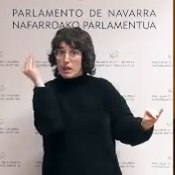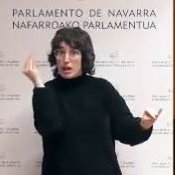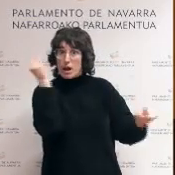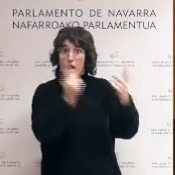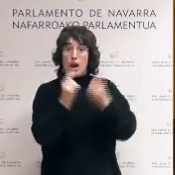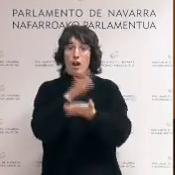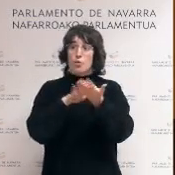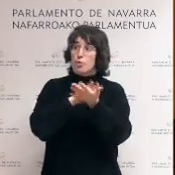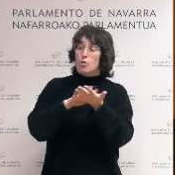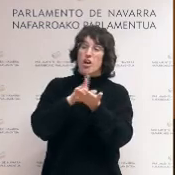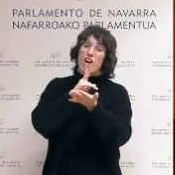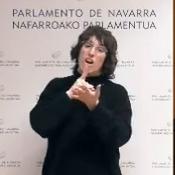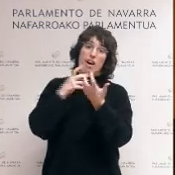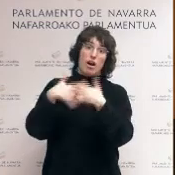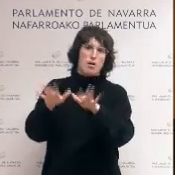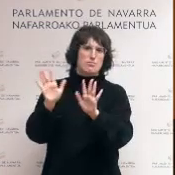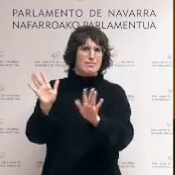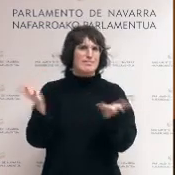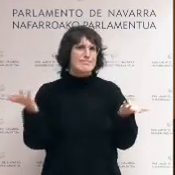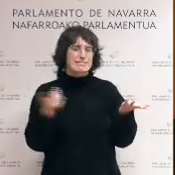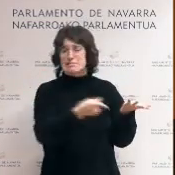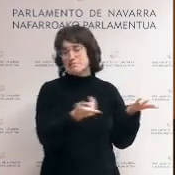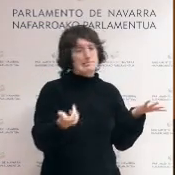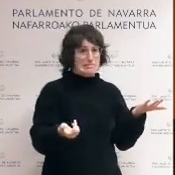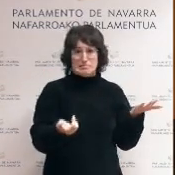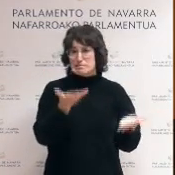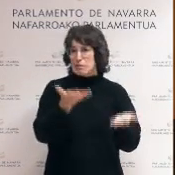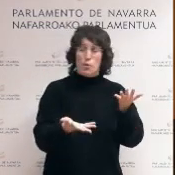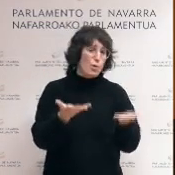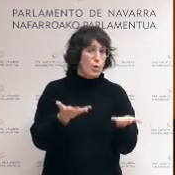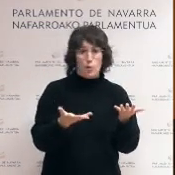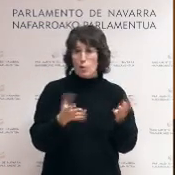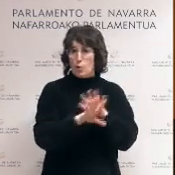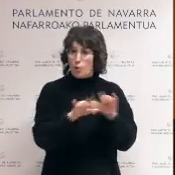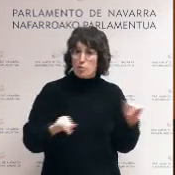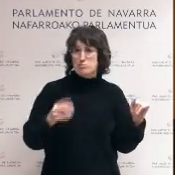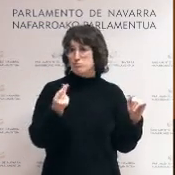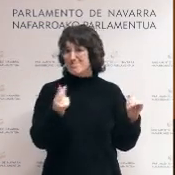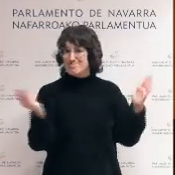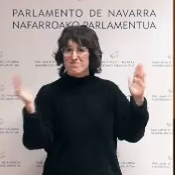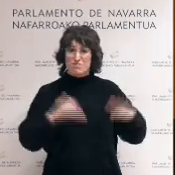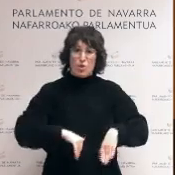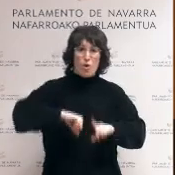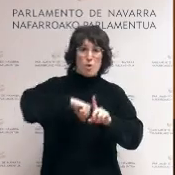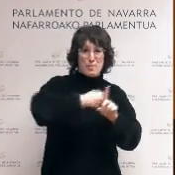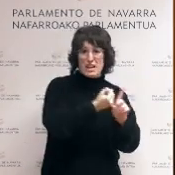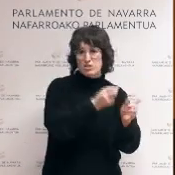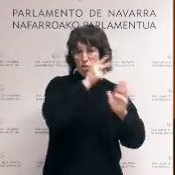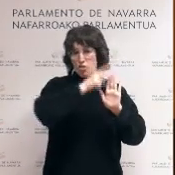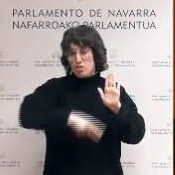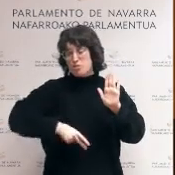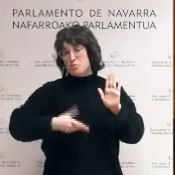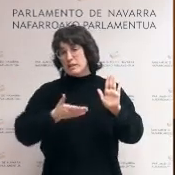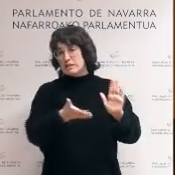por falta de rentabilidad y por exceso de presión normativa. Y mientras